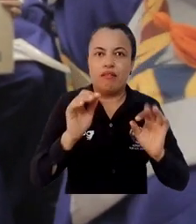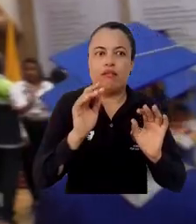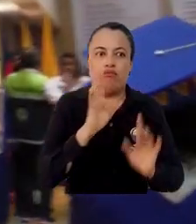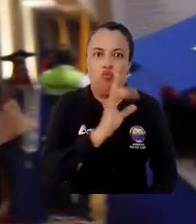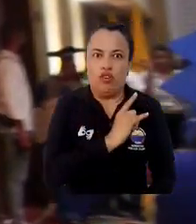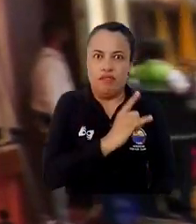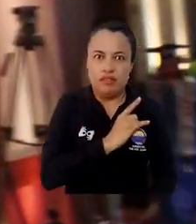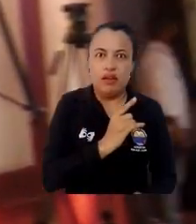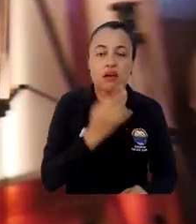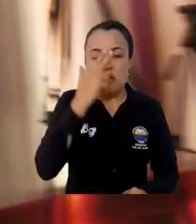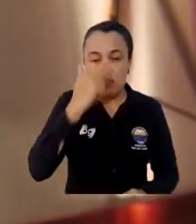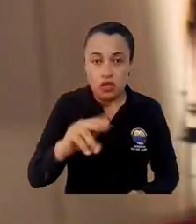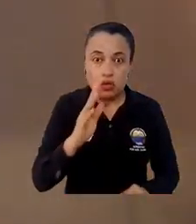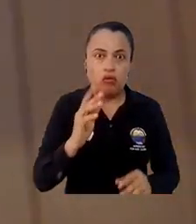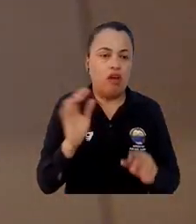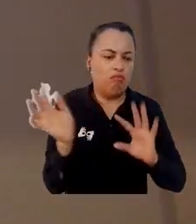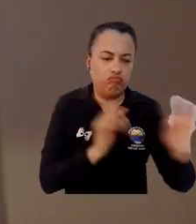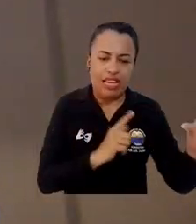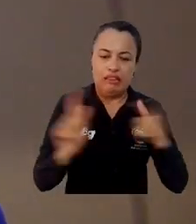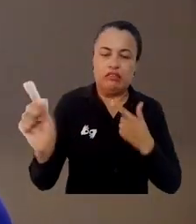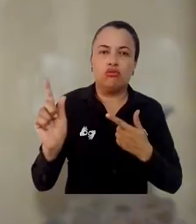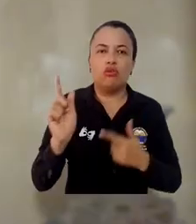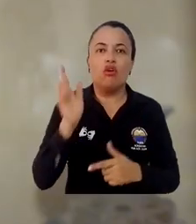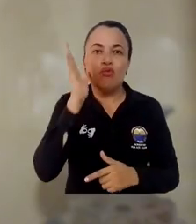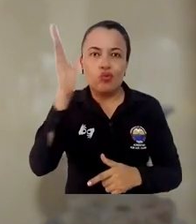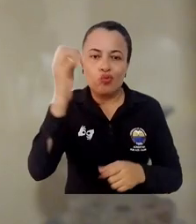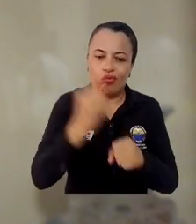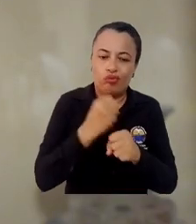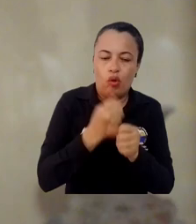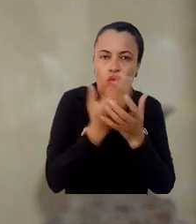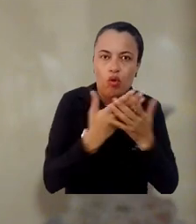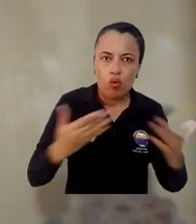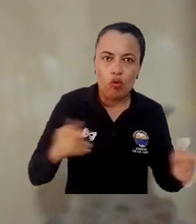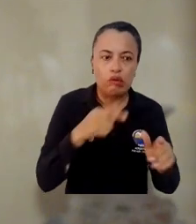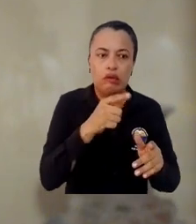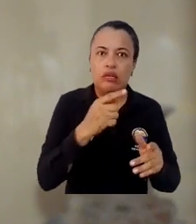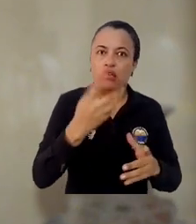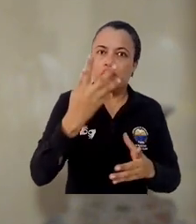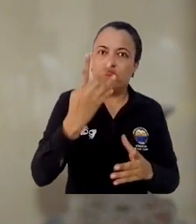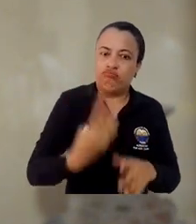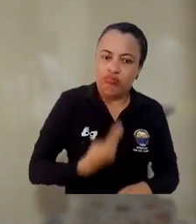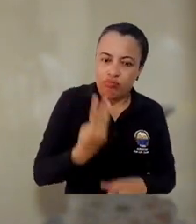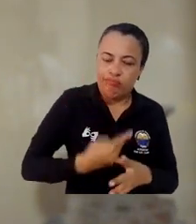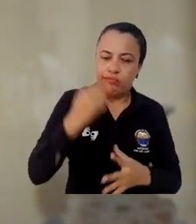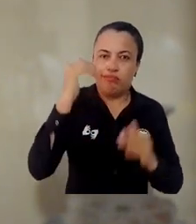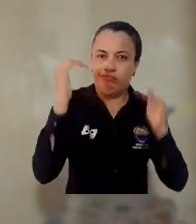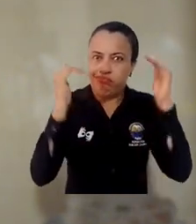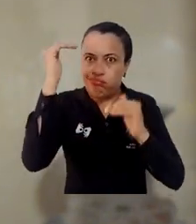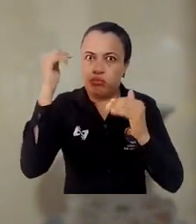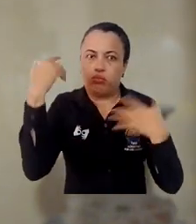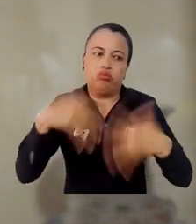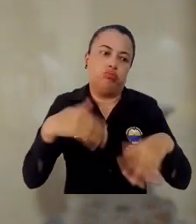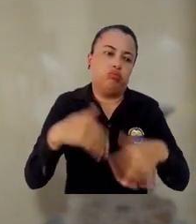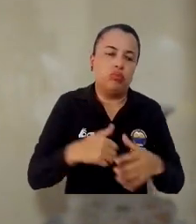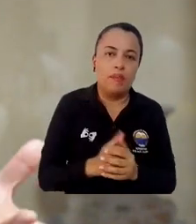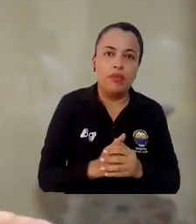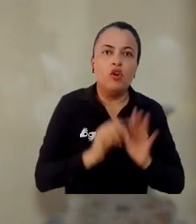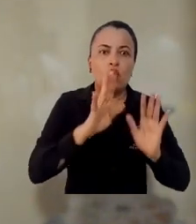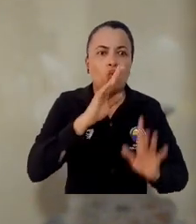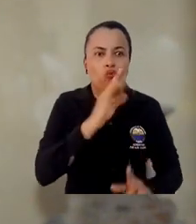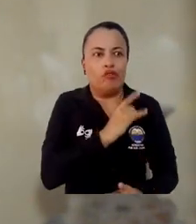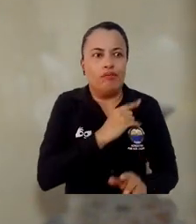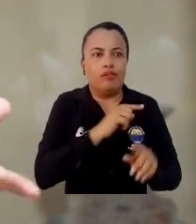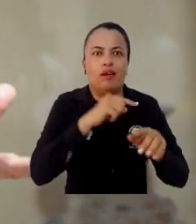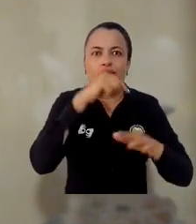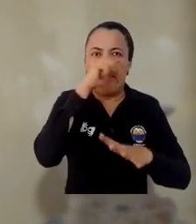la universidad. Mi hijo está preparado ya para el mundo laboral. Aquí son las competencias que desarrollan los muchachos. Y es una universidad que está bien